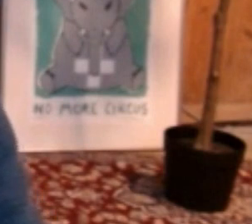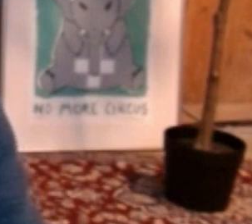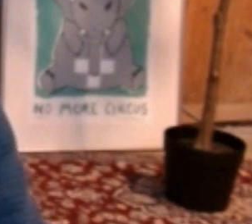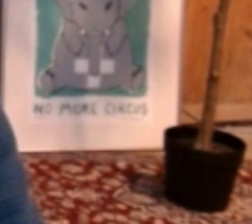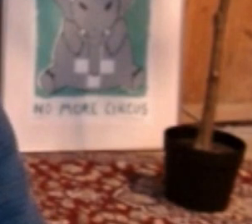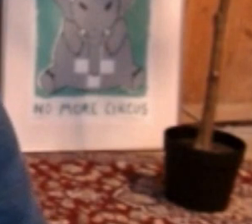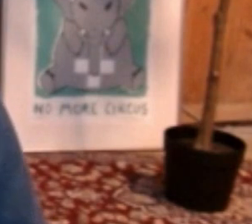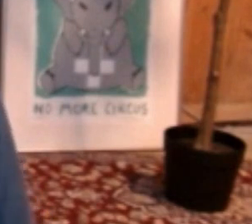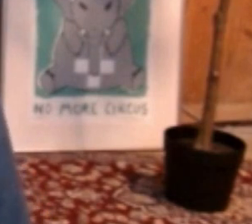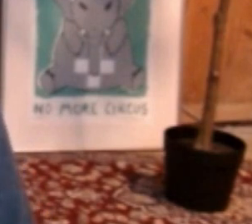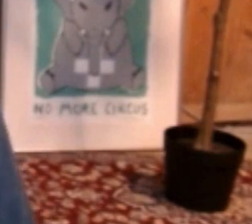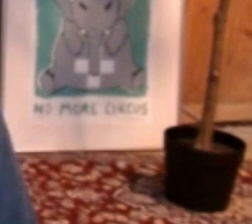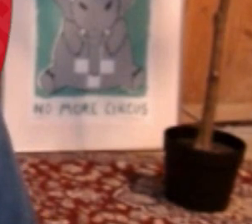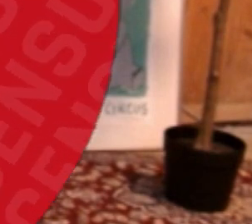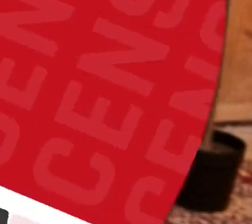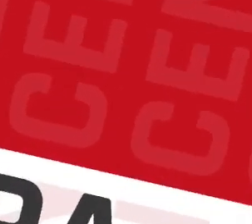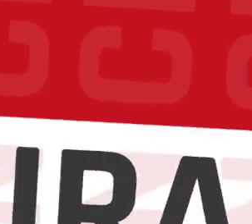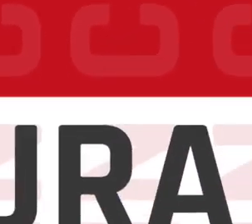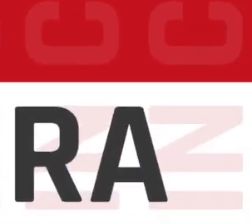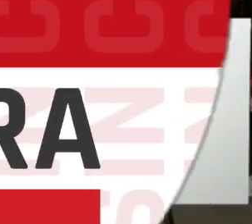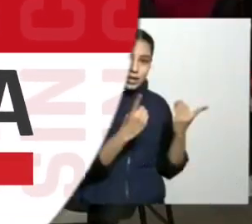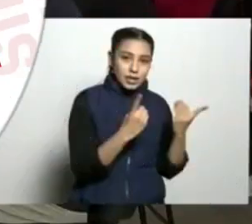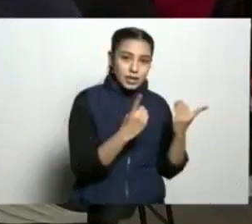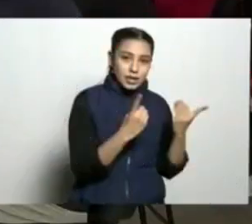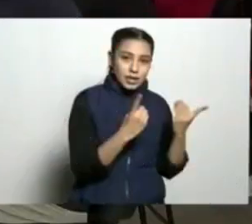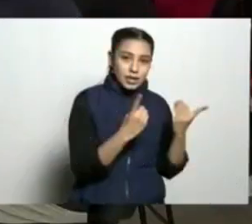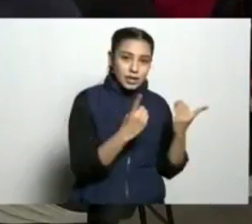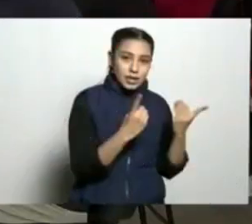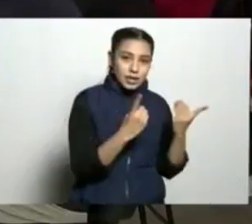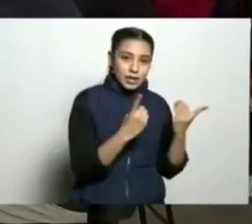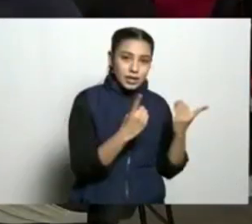marcha. Adelante, don David.